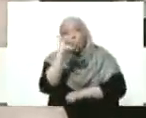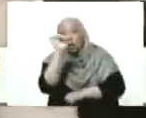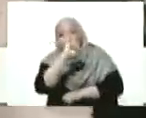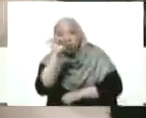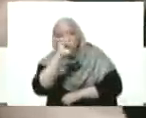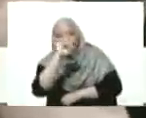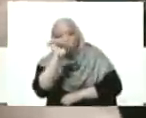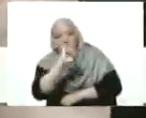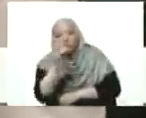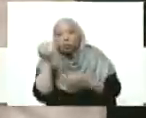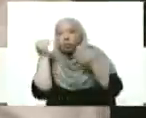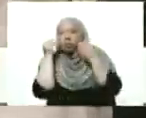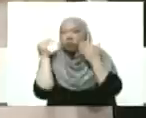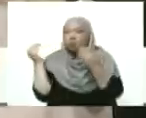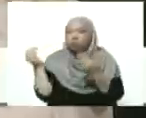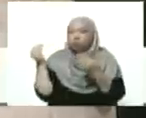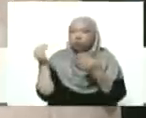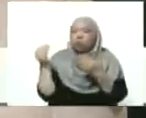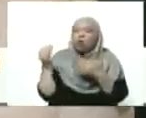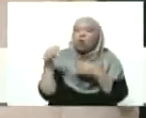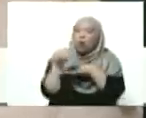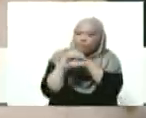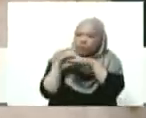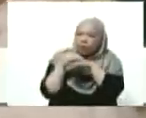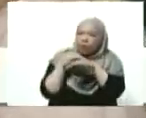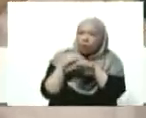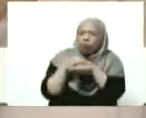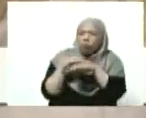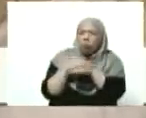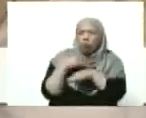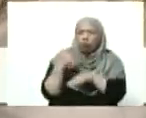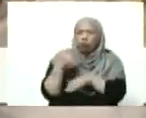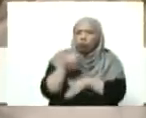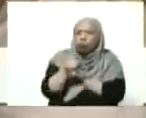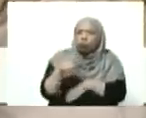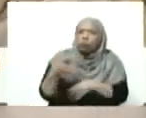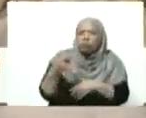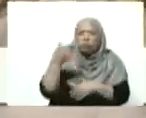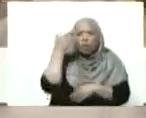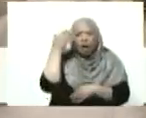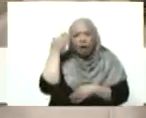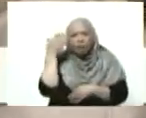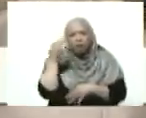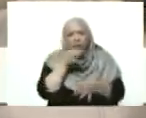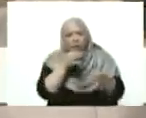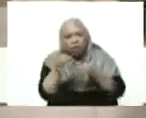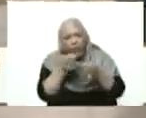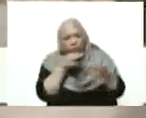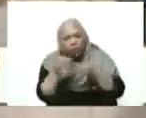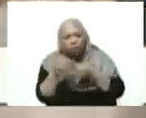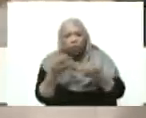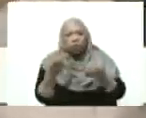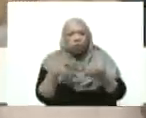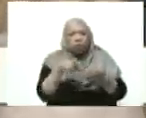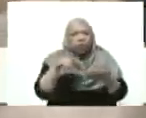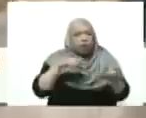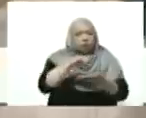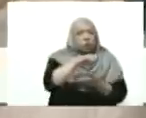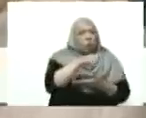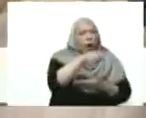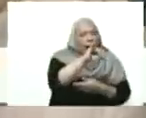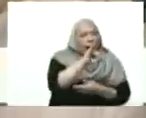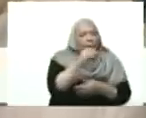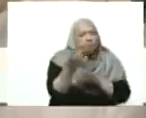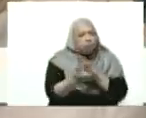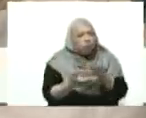Velázquez Araguayán. Ministro, se ha destacado y se ha detallado que esta aeronave cumplió con la normativa